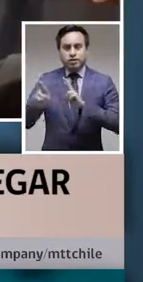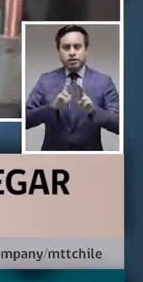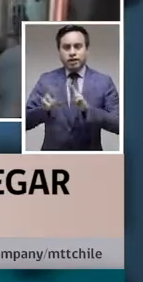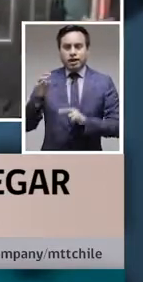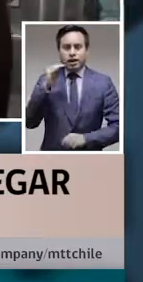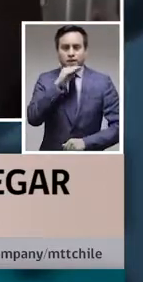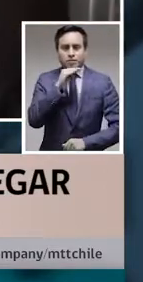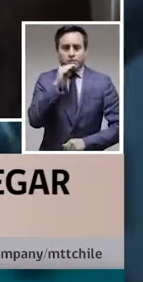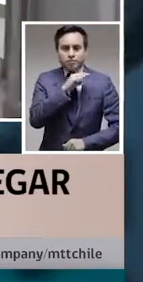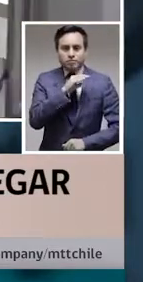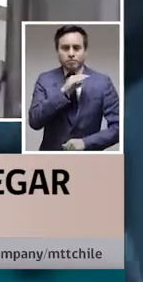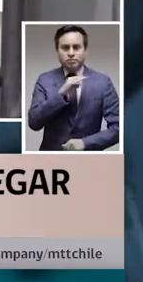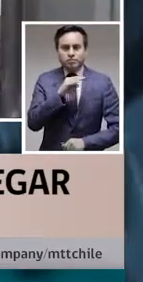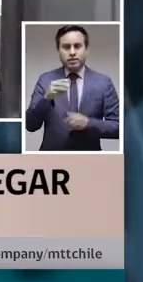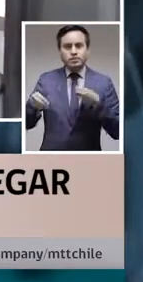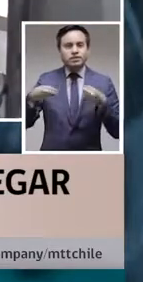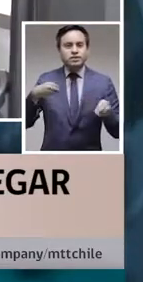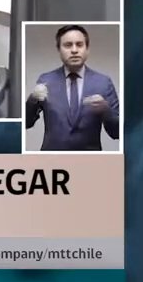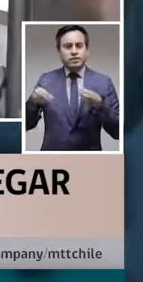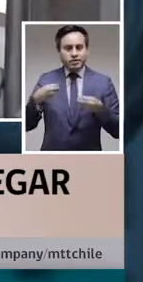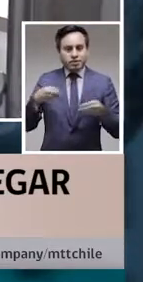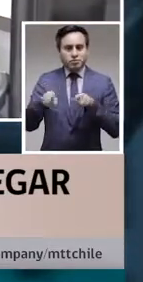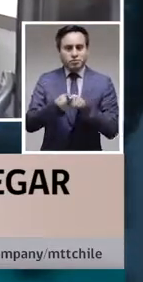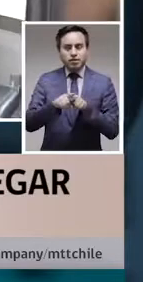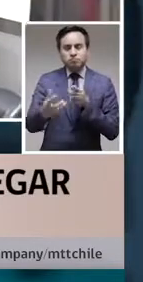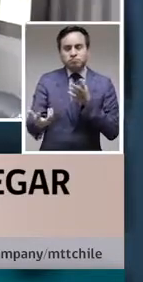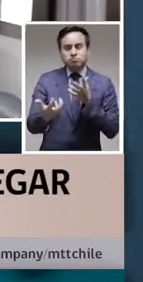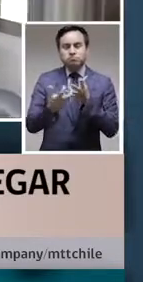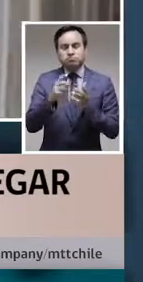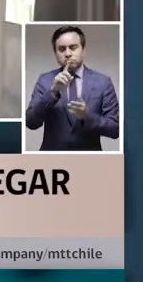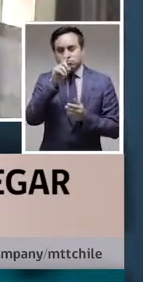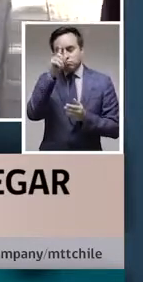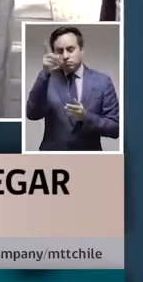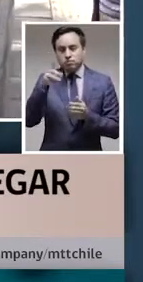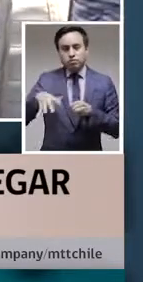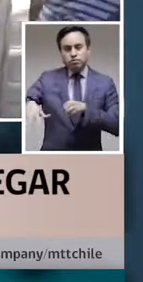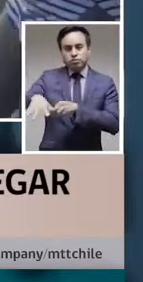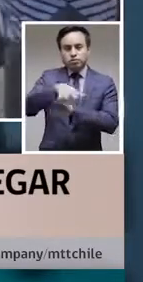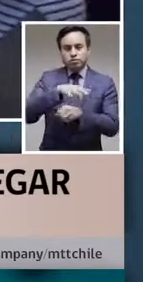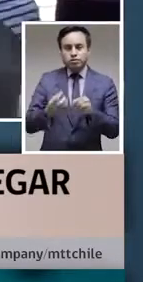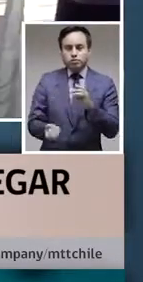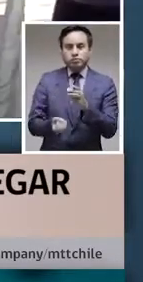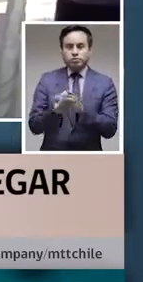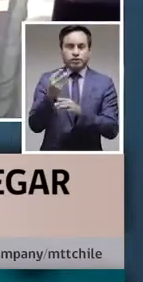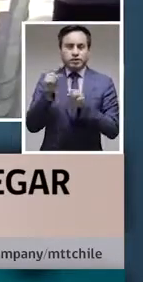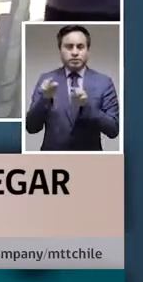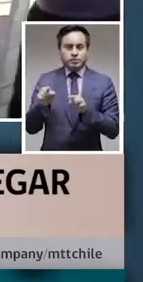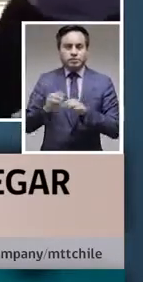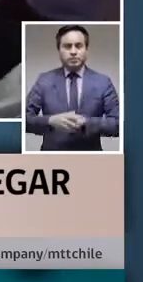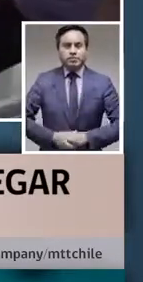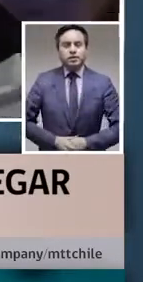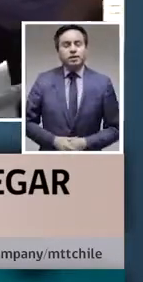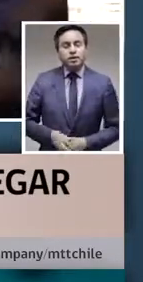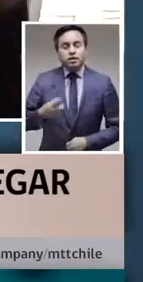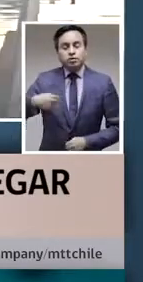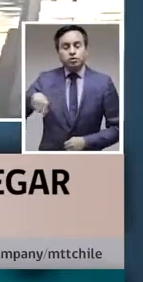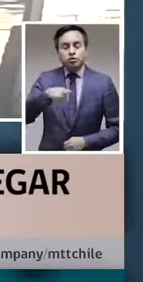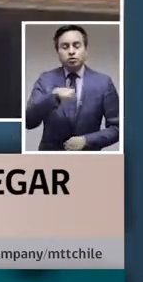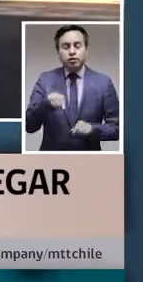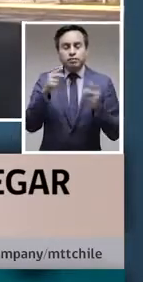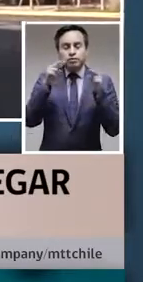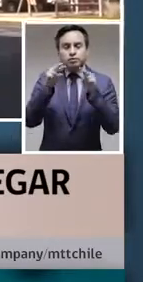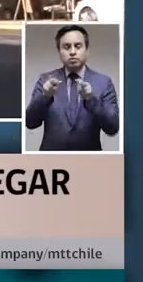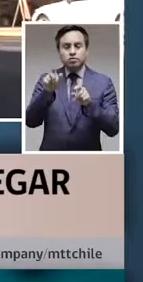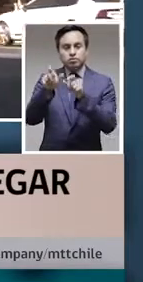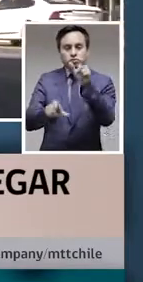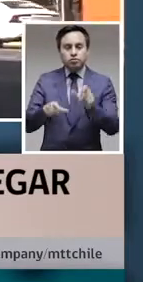rápido, para tener la flexibilidad de adaptarse a las condiciones nuevas. Tenemos que tener una visión